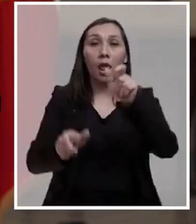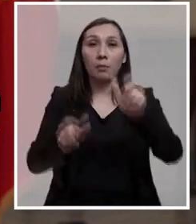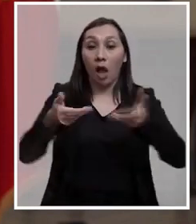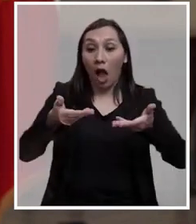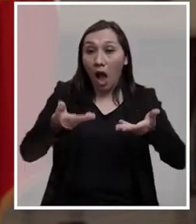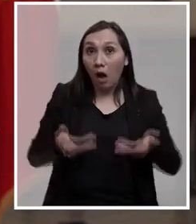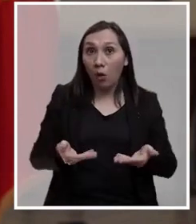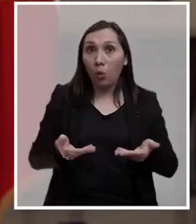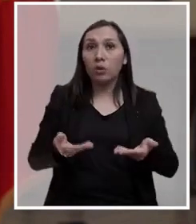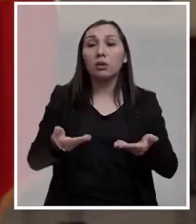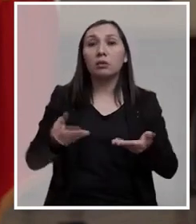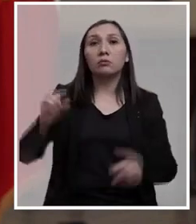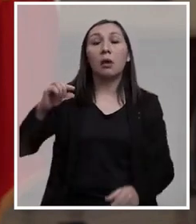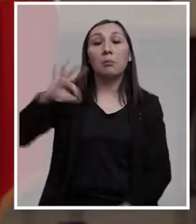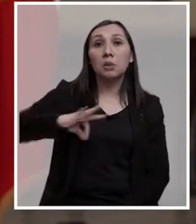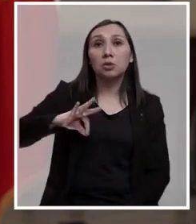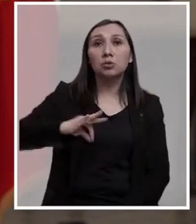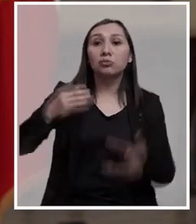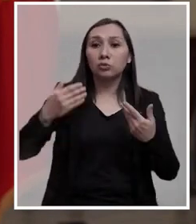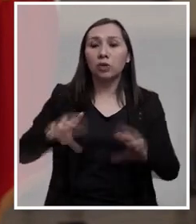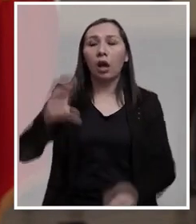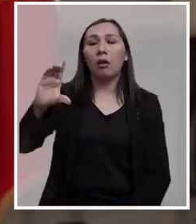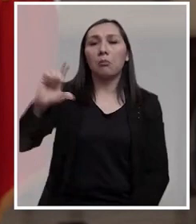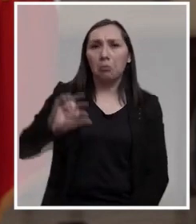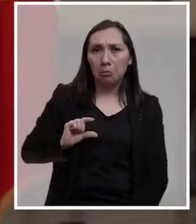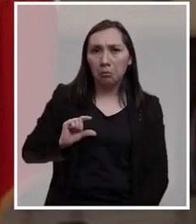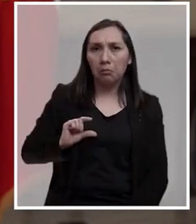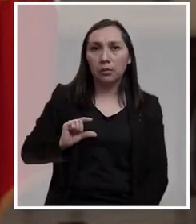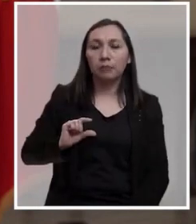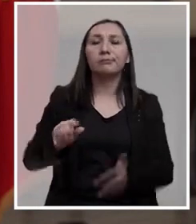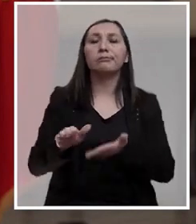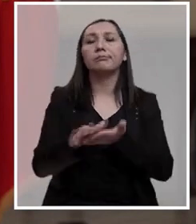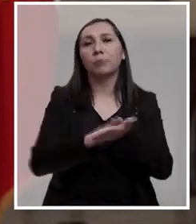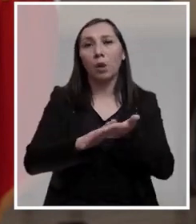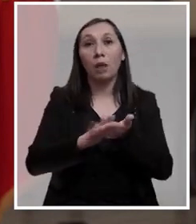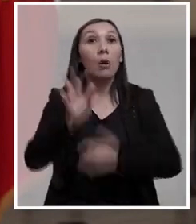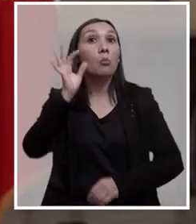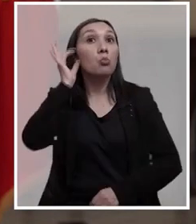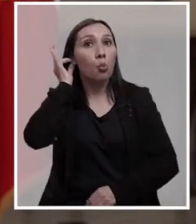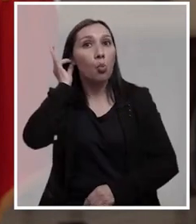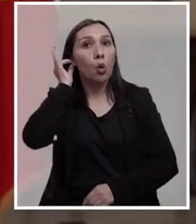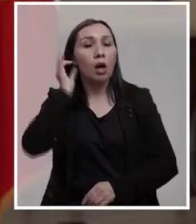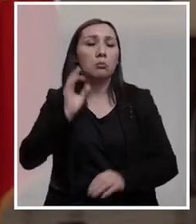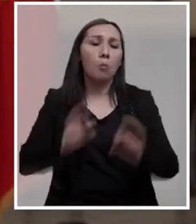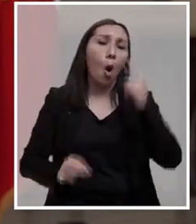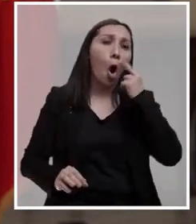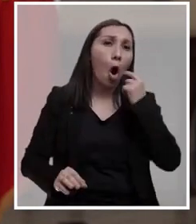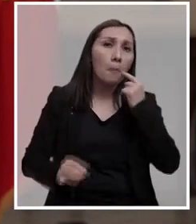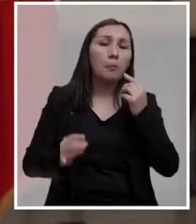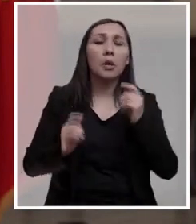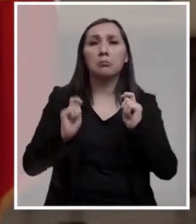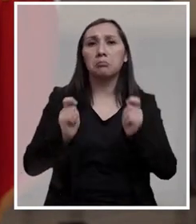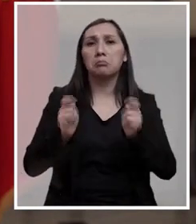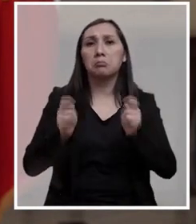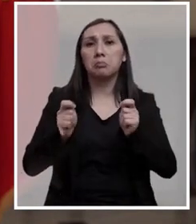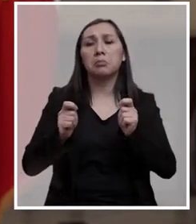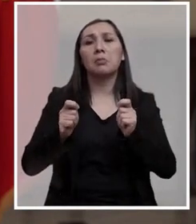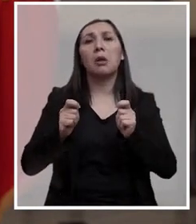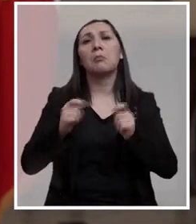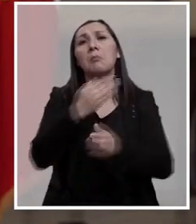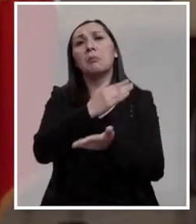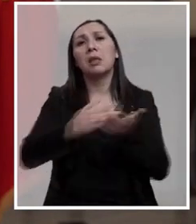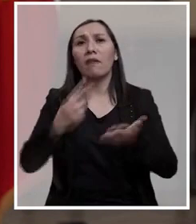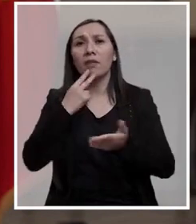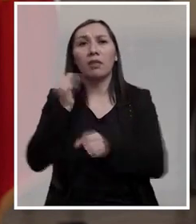que hoy están ya recibiendo su jubilación por ejemplo una mujer o un hombre que cotizaron la mitad de su vida